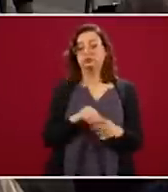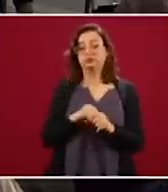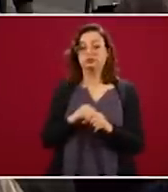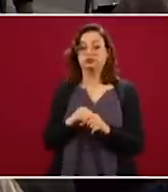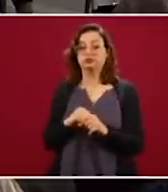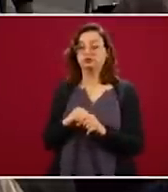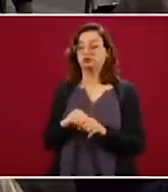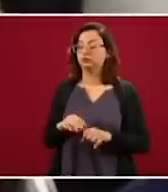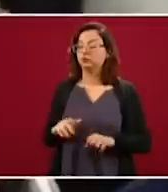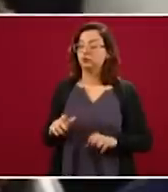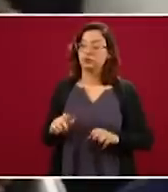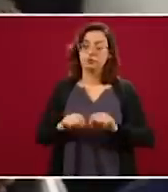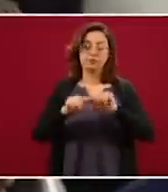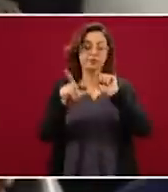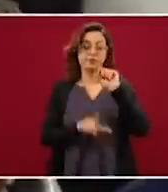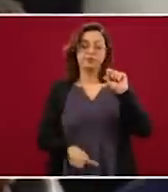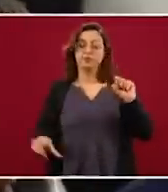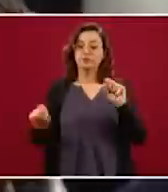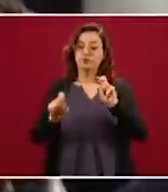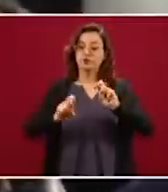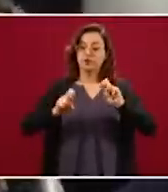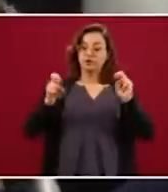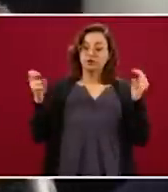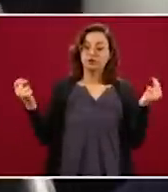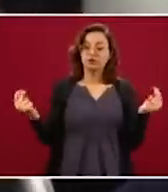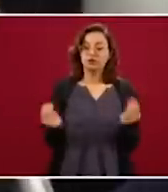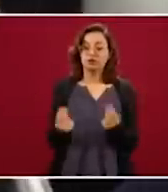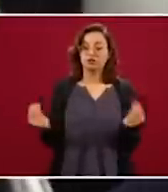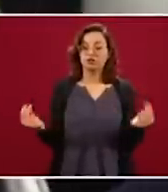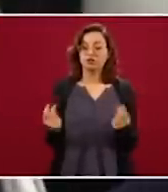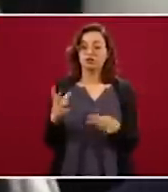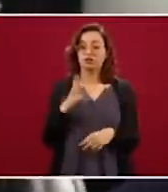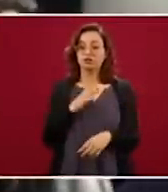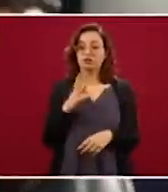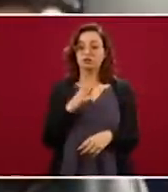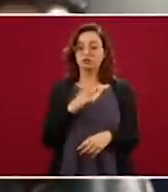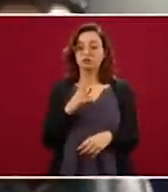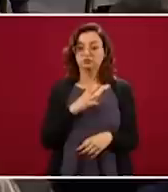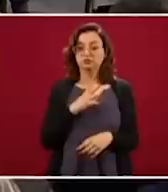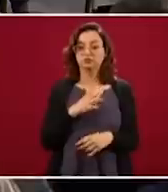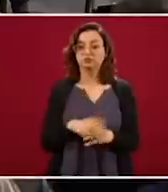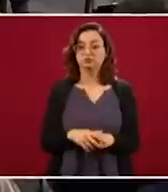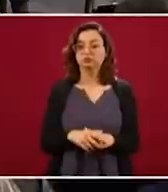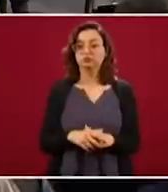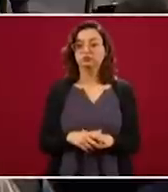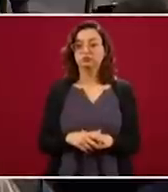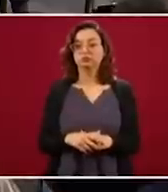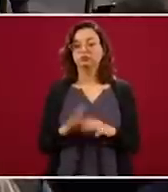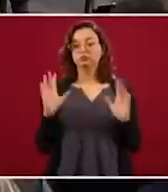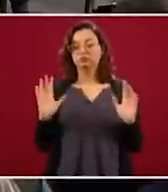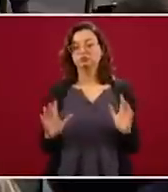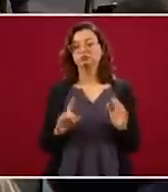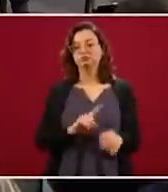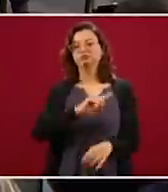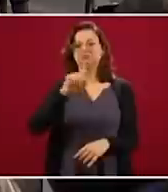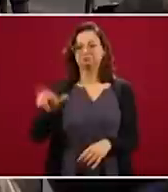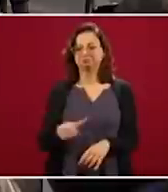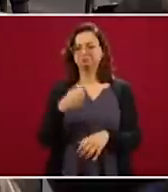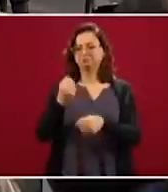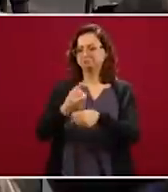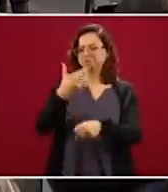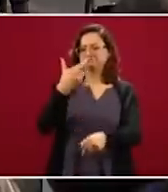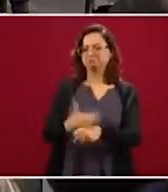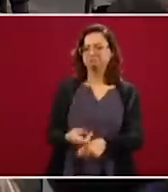las necesidades nacionales. Entonces, hay que hablar con los